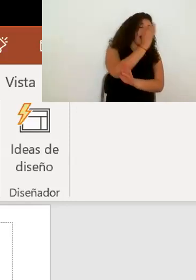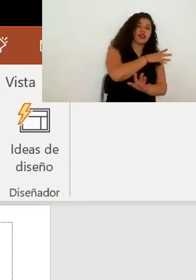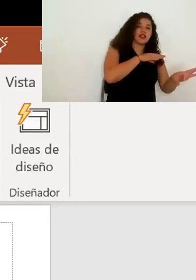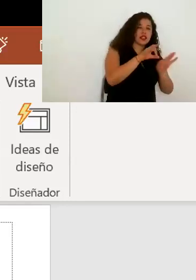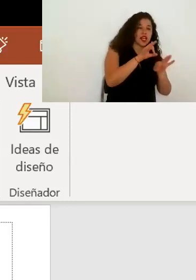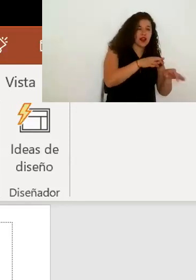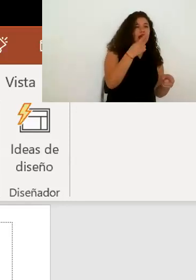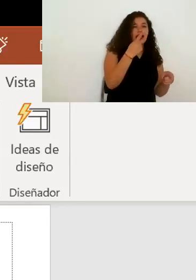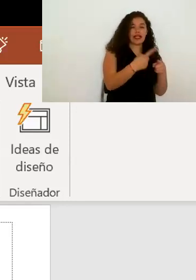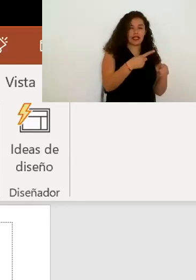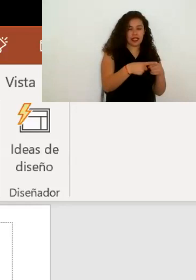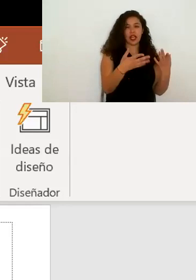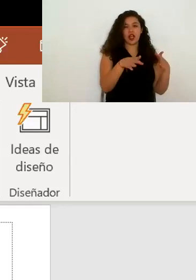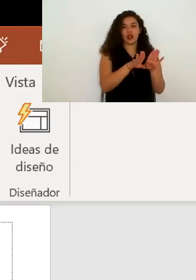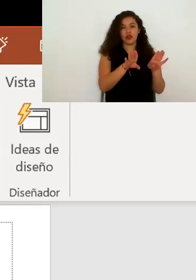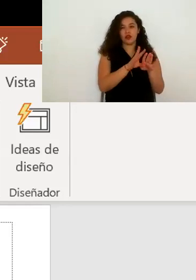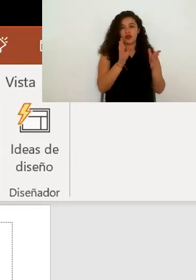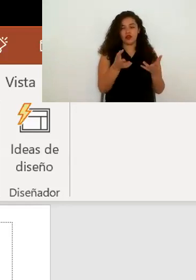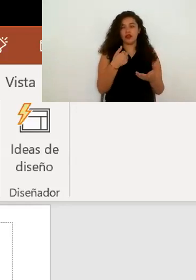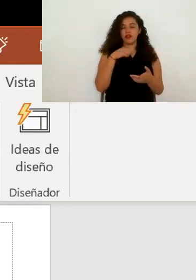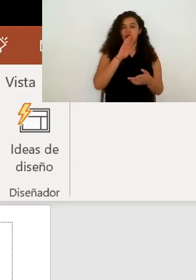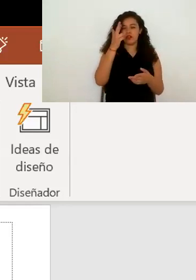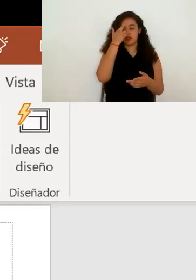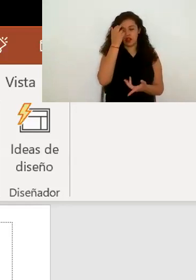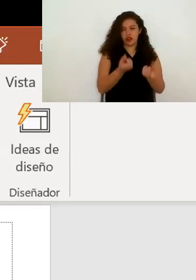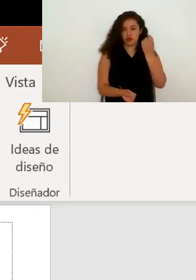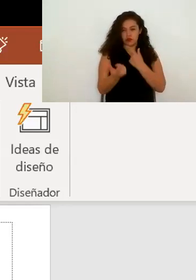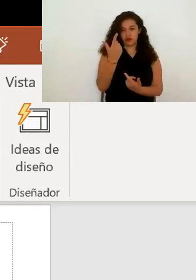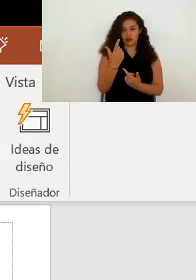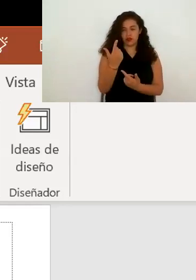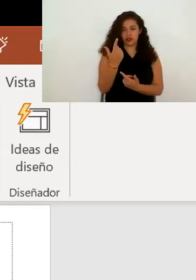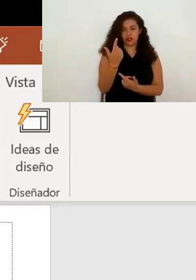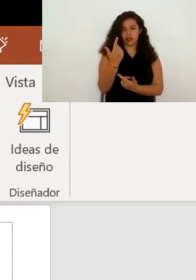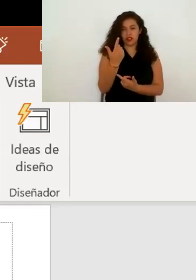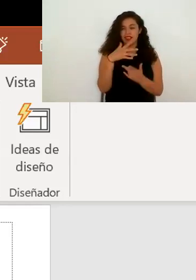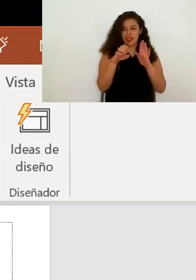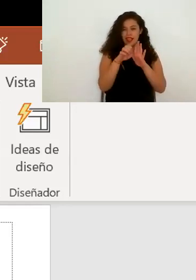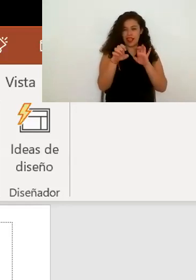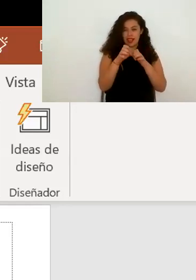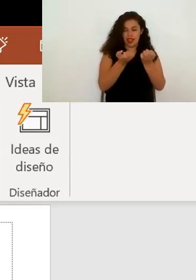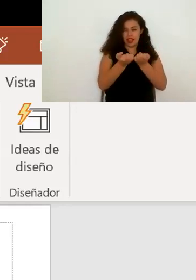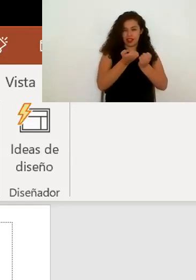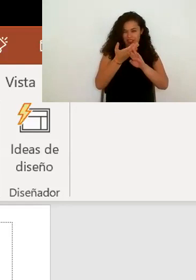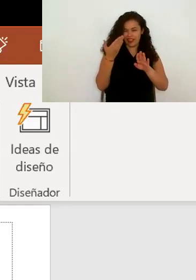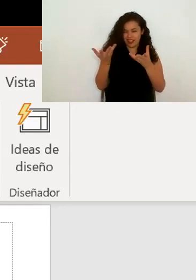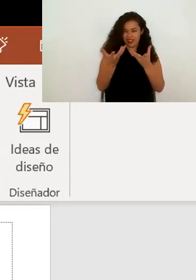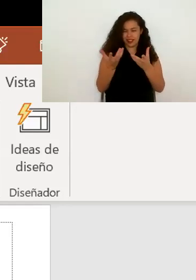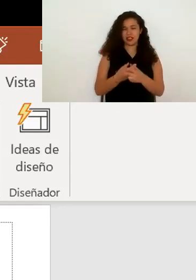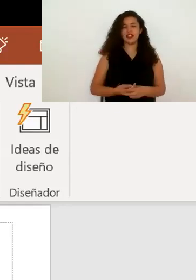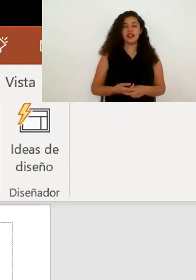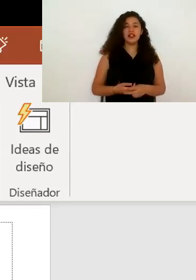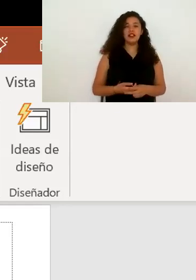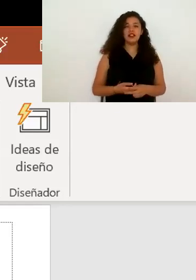institución. Recuerdo que en el ejercicio, en el ejercicio de inventario que realizamos la sesión pasada, observábamos